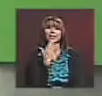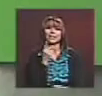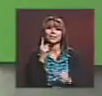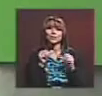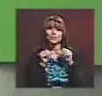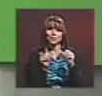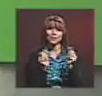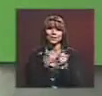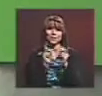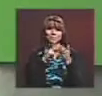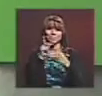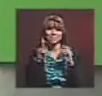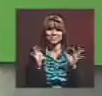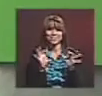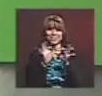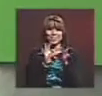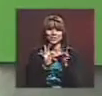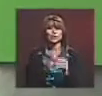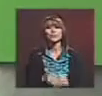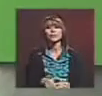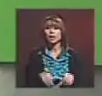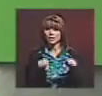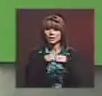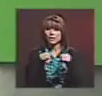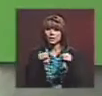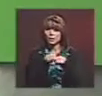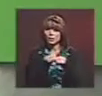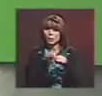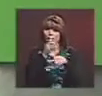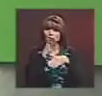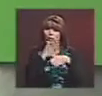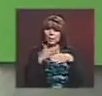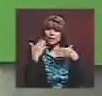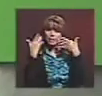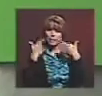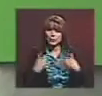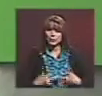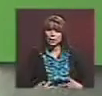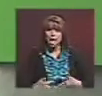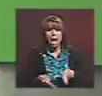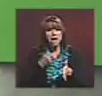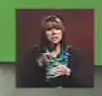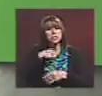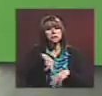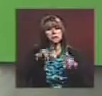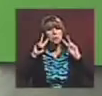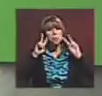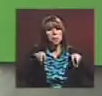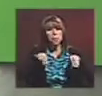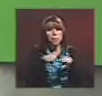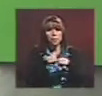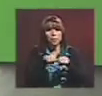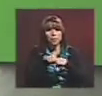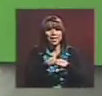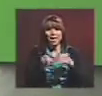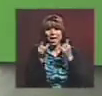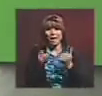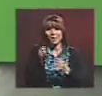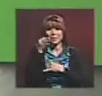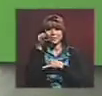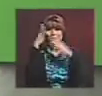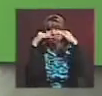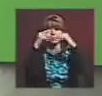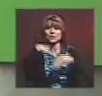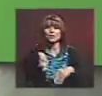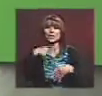Gracias por continuar con Nexus. El calzado es una parte de la vestimenta a la que muchas veces no le ponemos atención. En la siguiente nota le